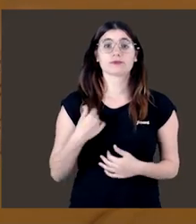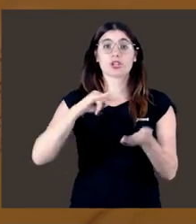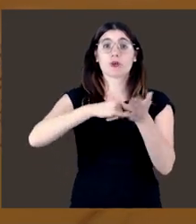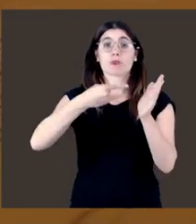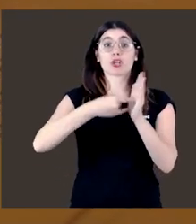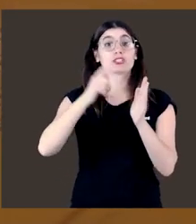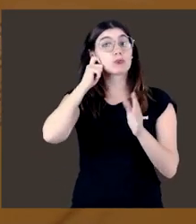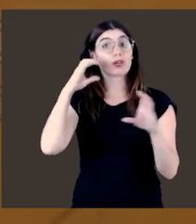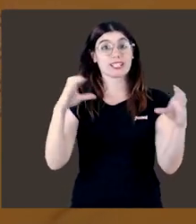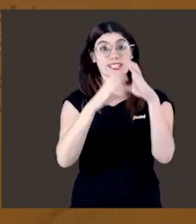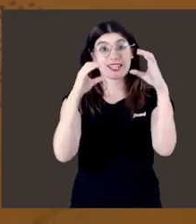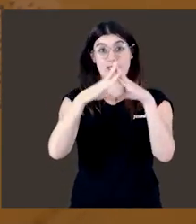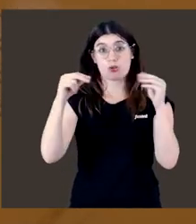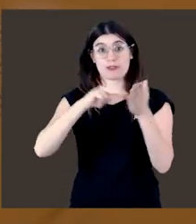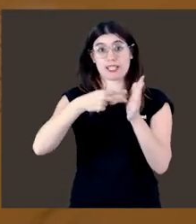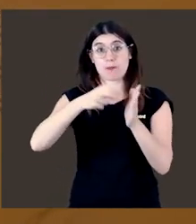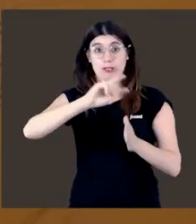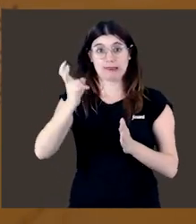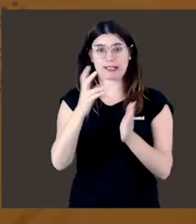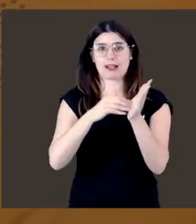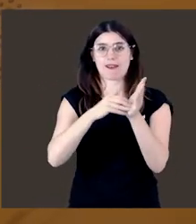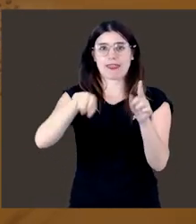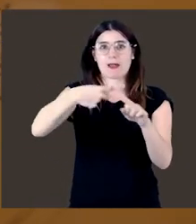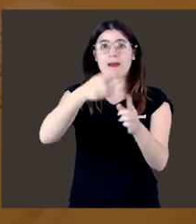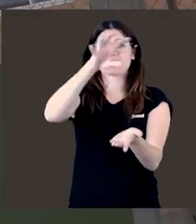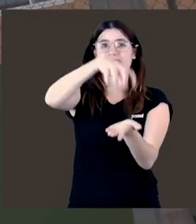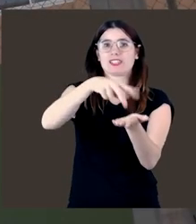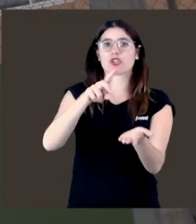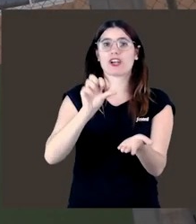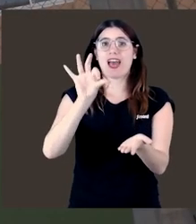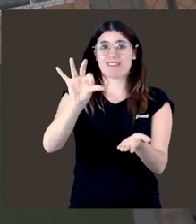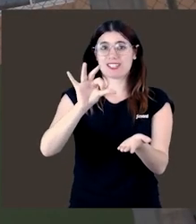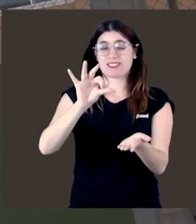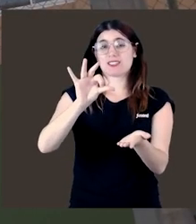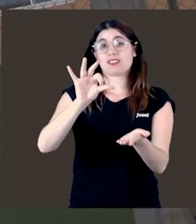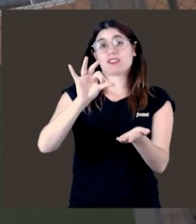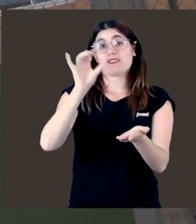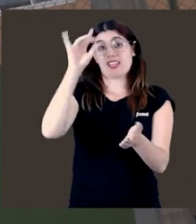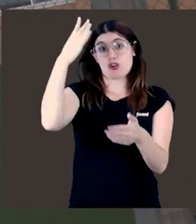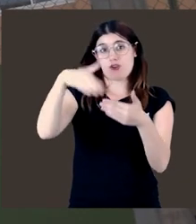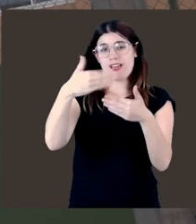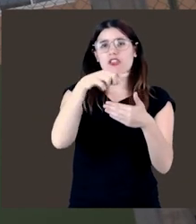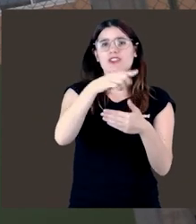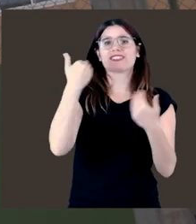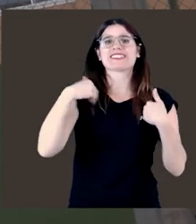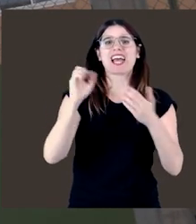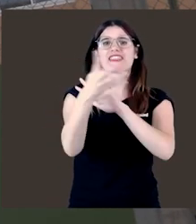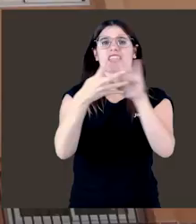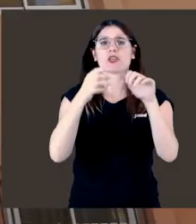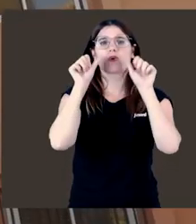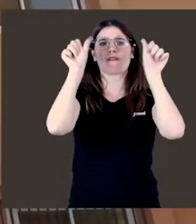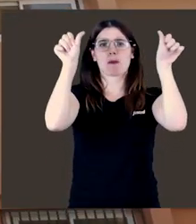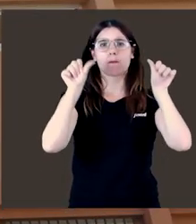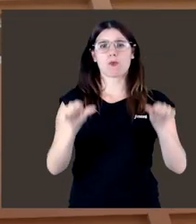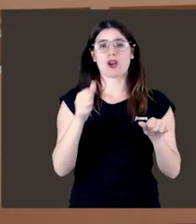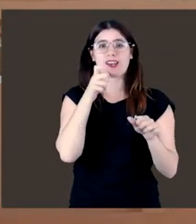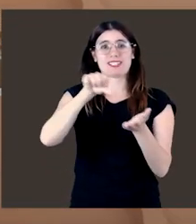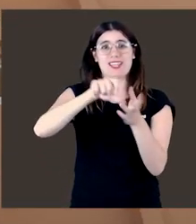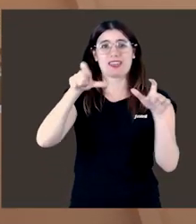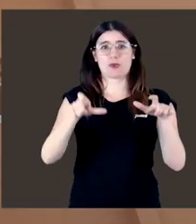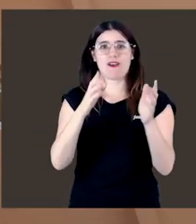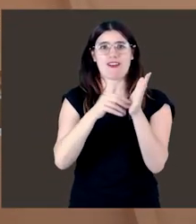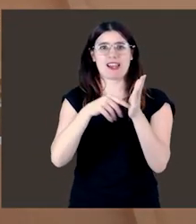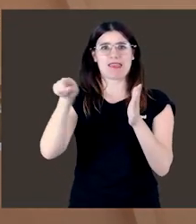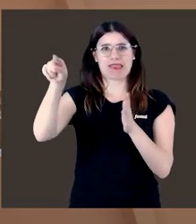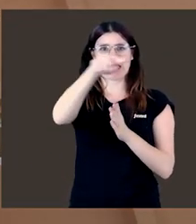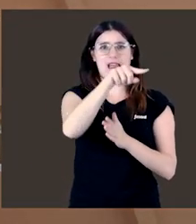El proyecto Dones de Ciencia de la Universidad Politécnica de Valencia y el Centro de Innovación Las Naves suma ya 19 murales repartidos por toda la ciudad y su área